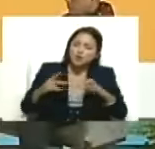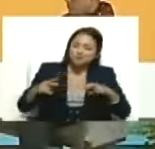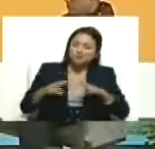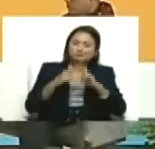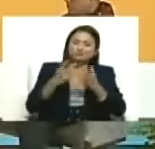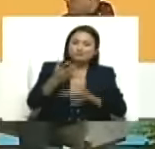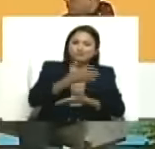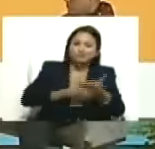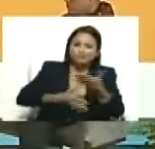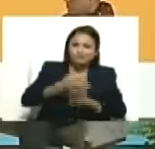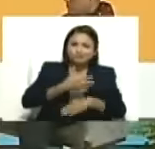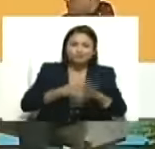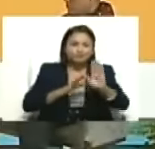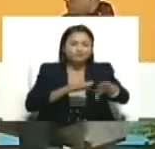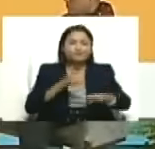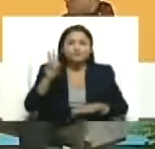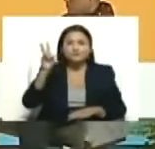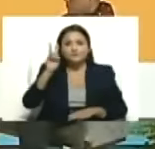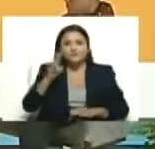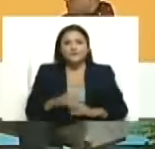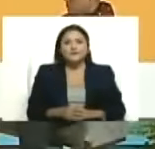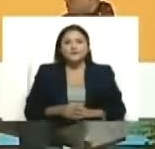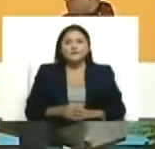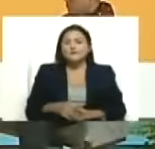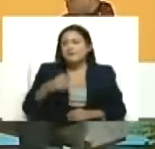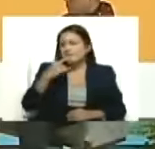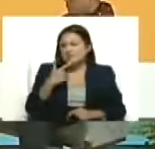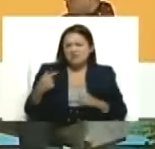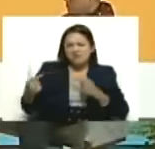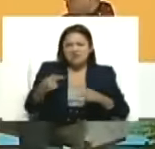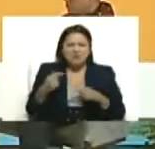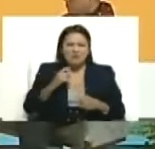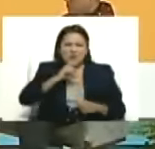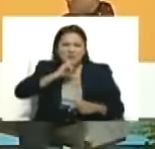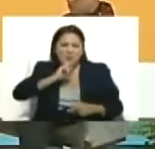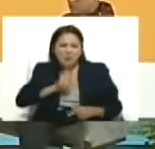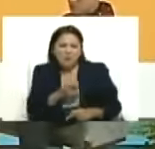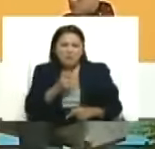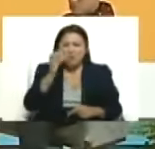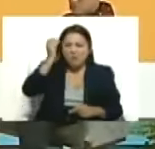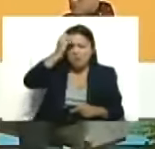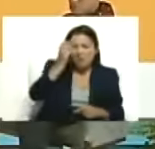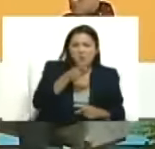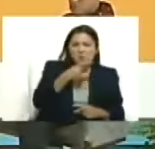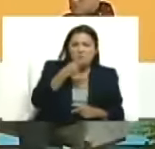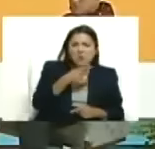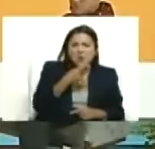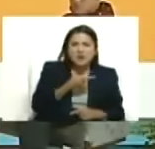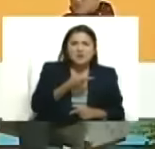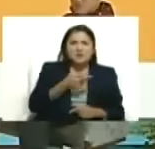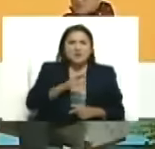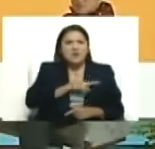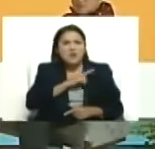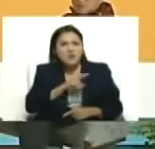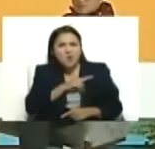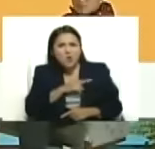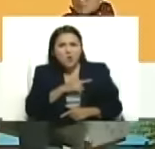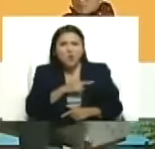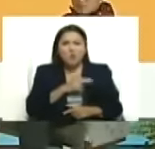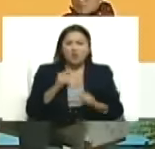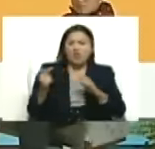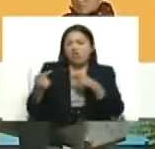por Venezuela hemos dejado de lado eh opiniones políticas hemos dejado de lado